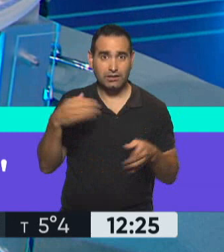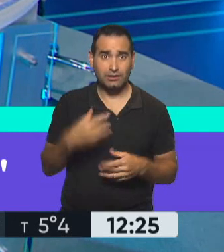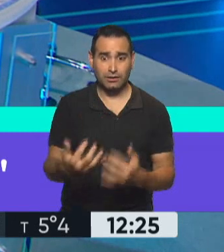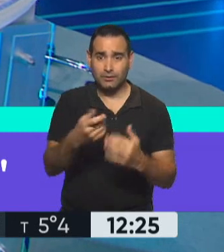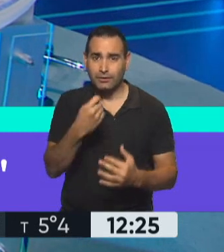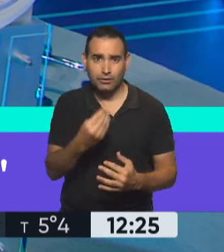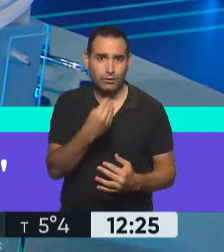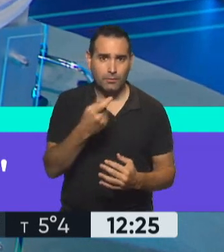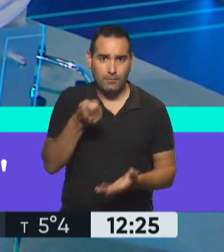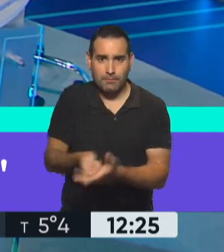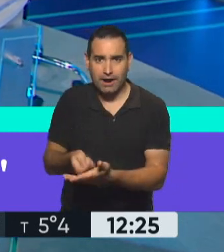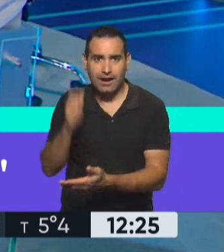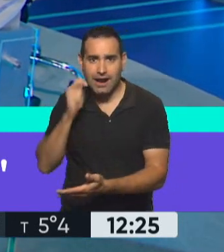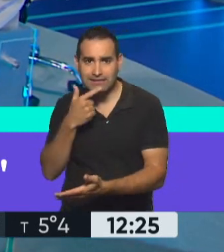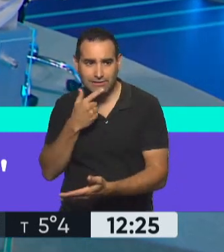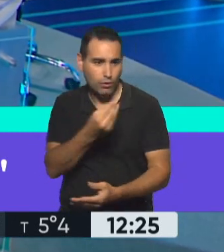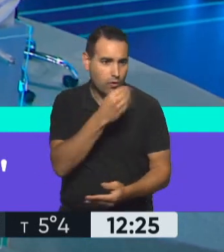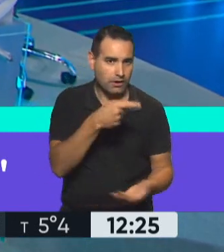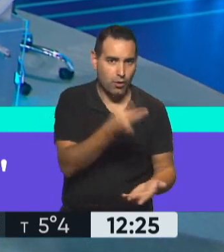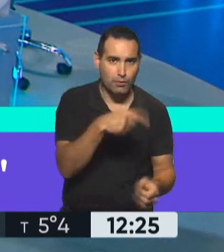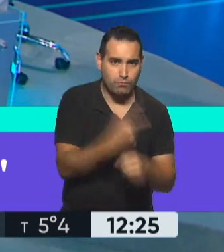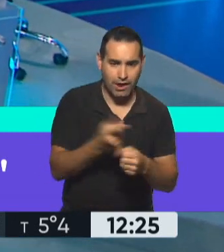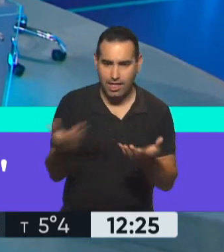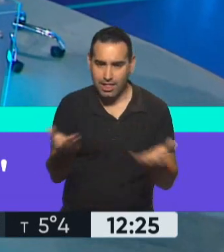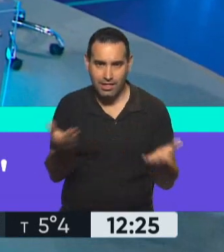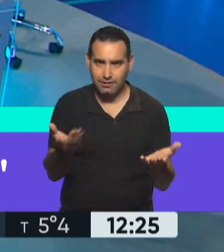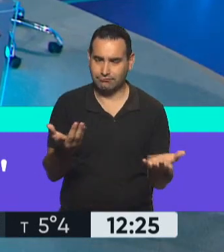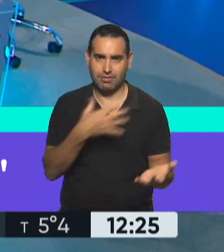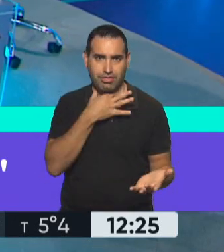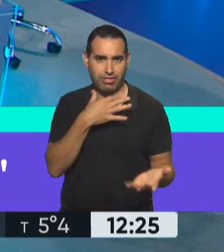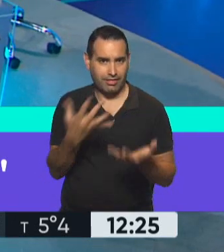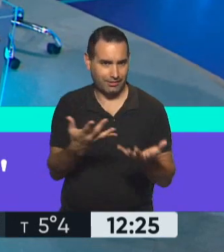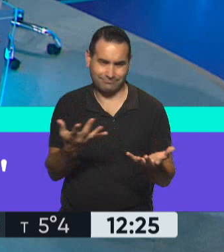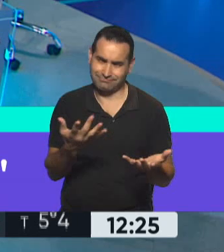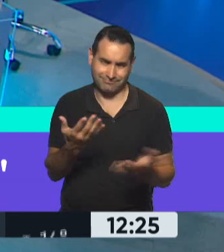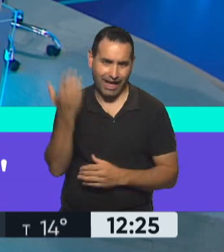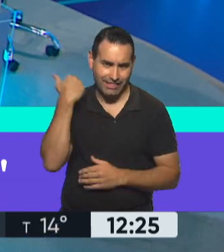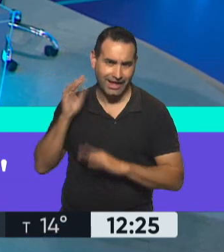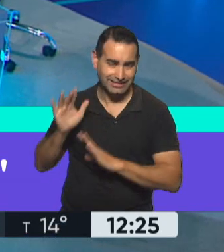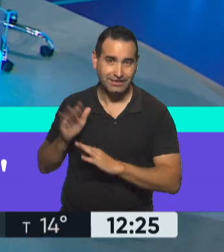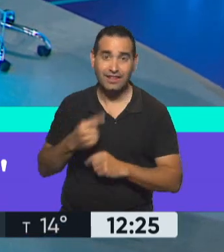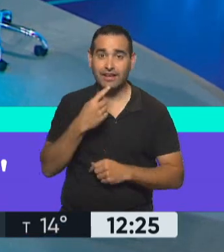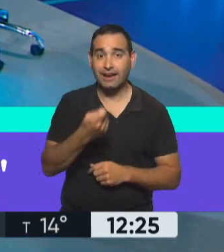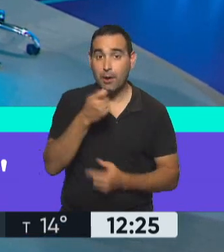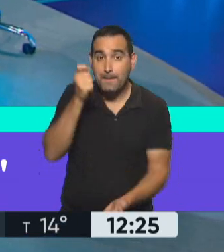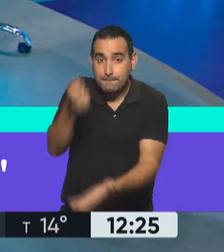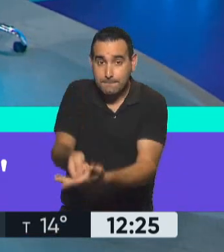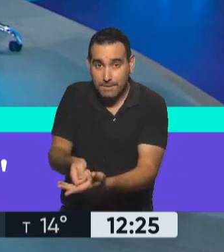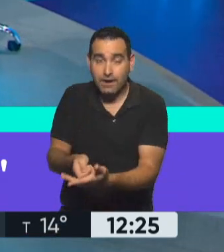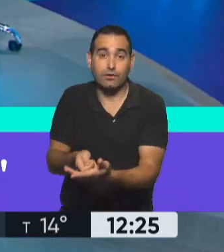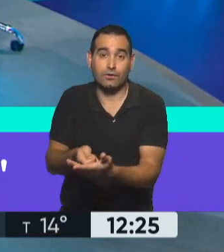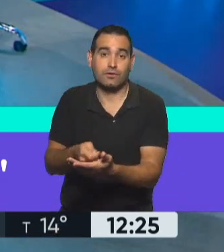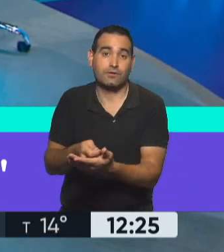podíamos alimentarnos, porque pasó eso. No podíamos, o sea, decíamos, bueno, si pago la